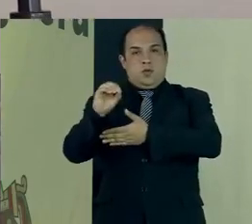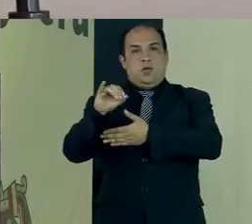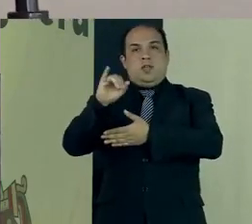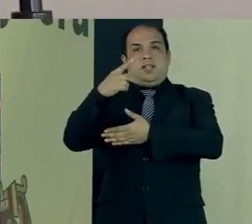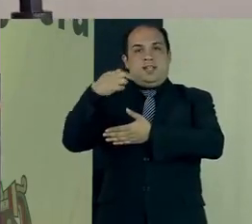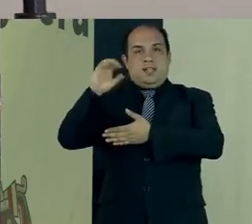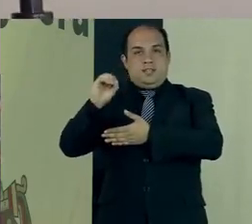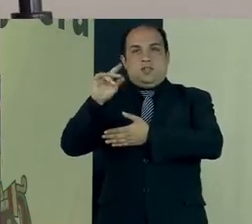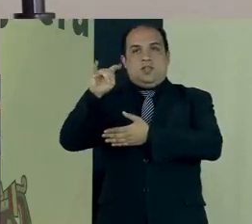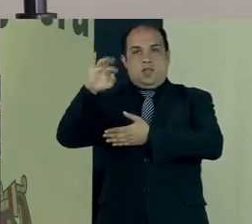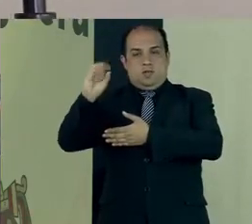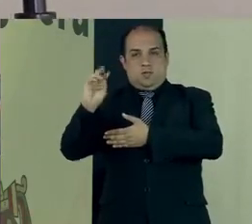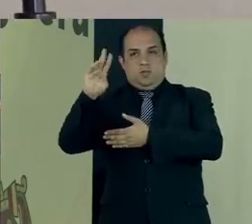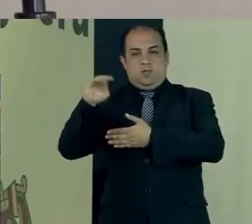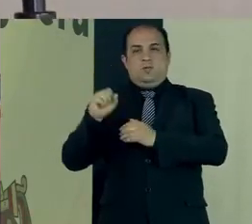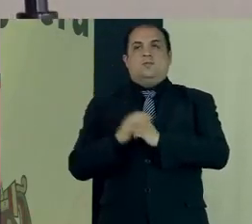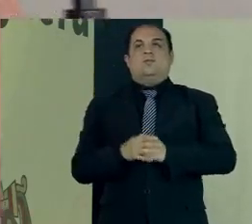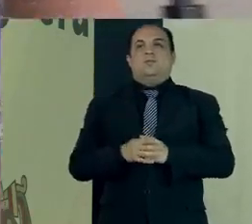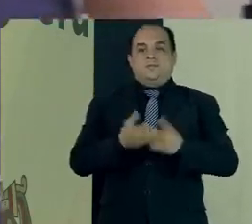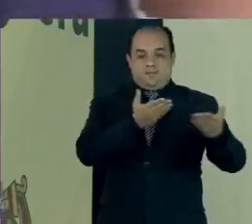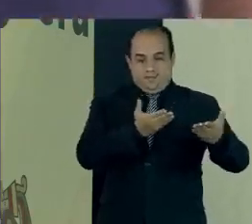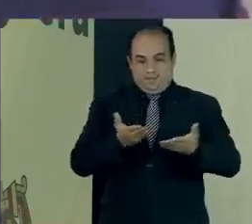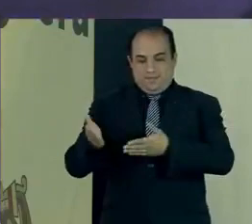adelante por favor